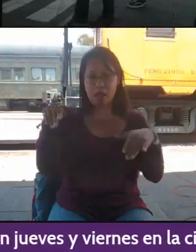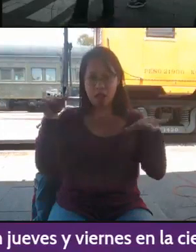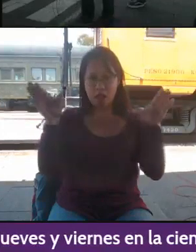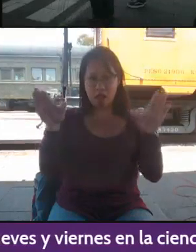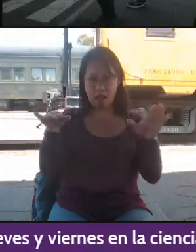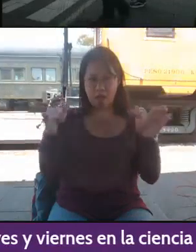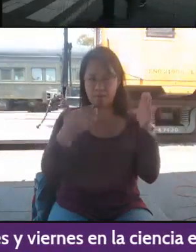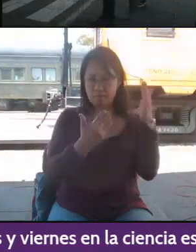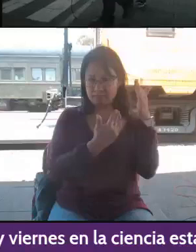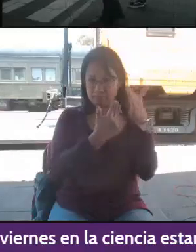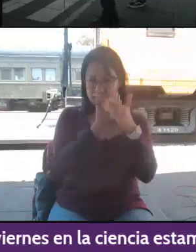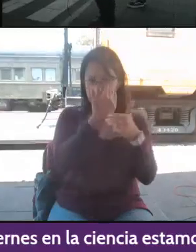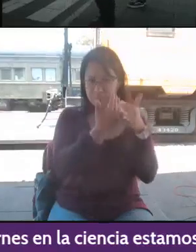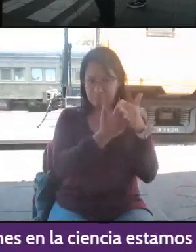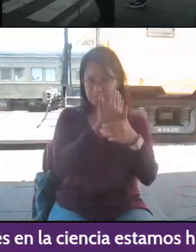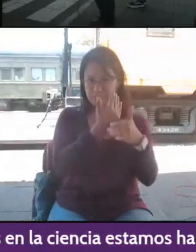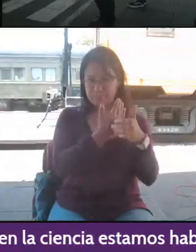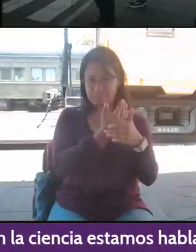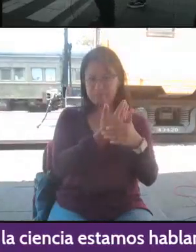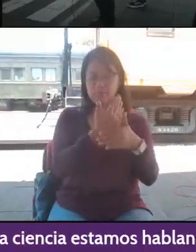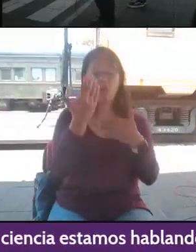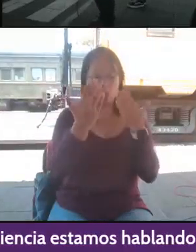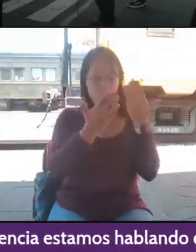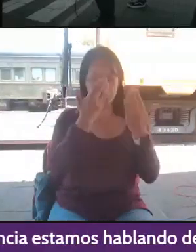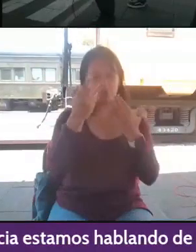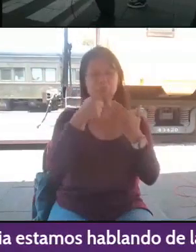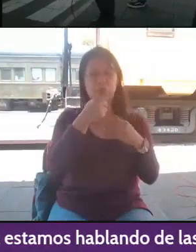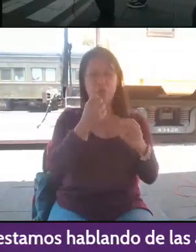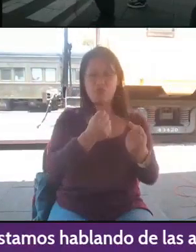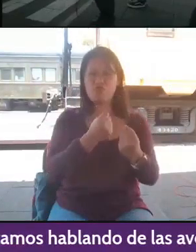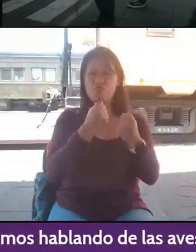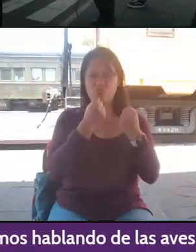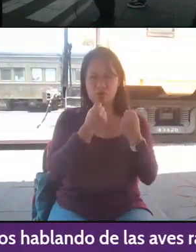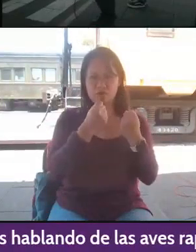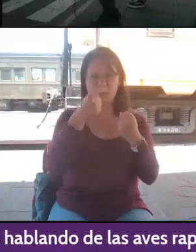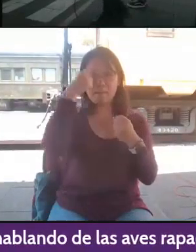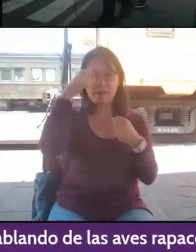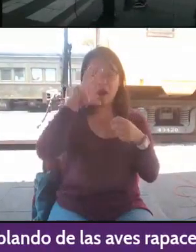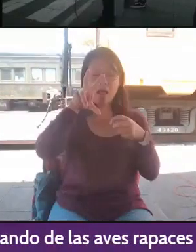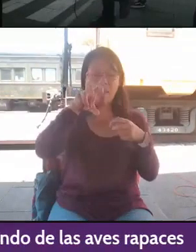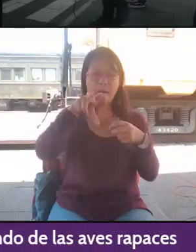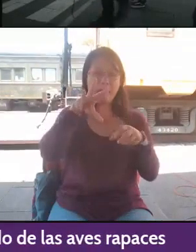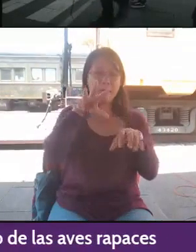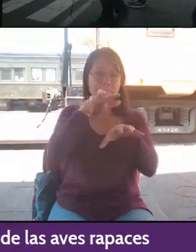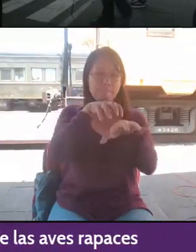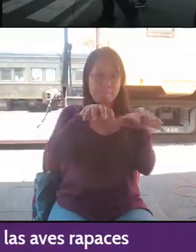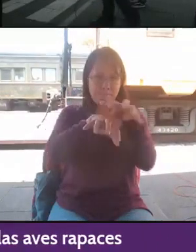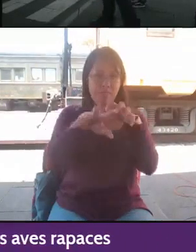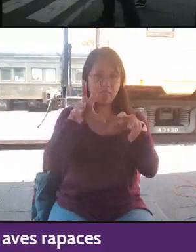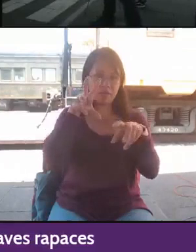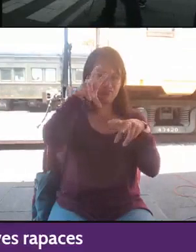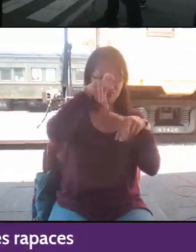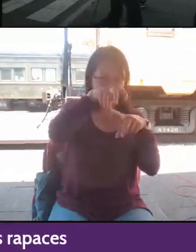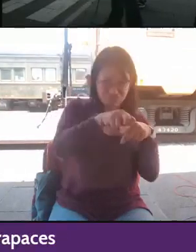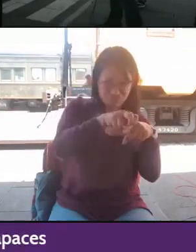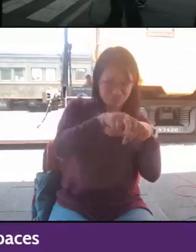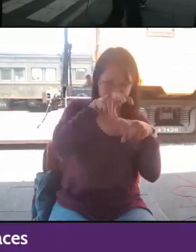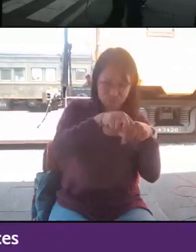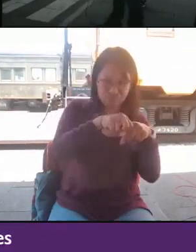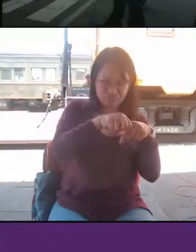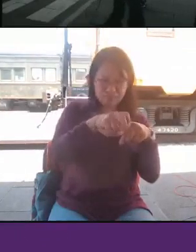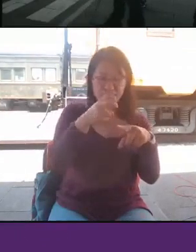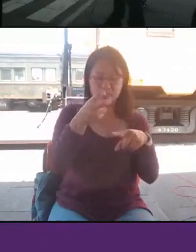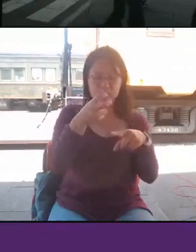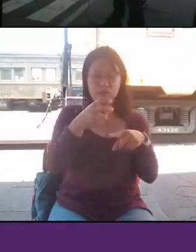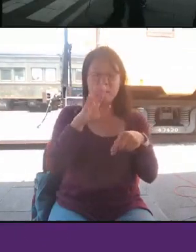varios estudios sobre la fuerza que tienen las rapaces diurnas para cerrar las patas. Y resulta que han descubierto que